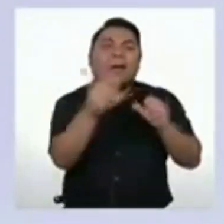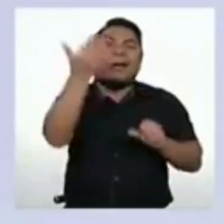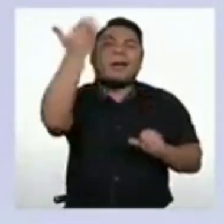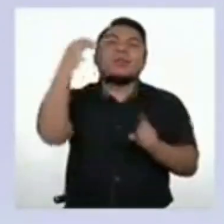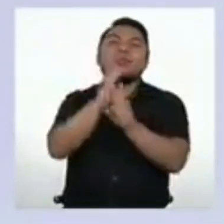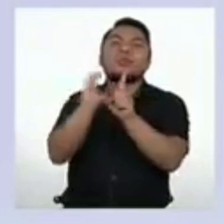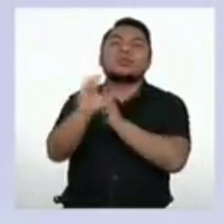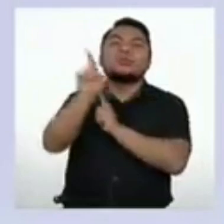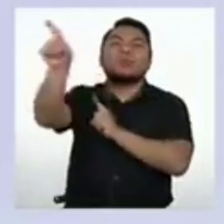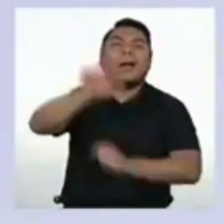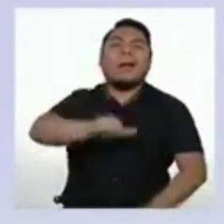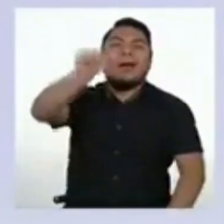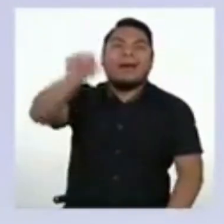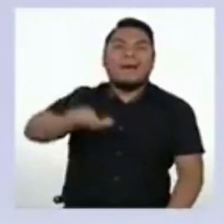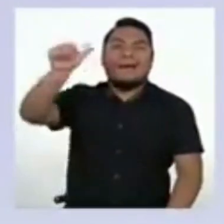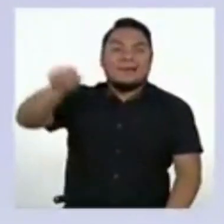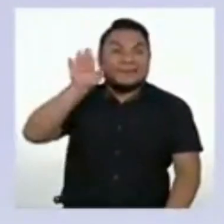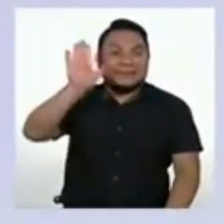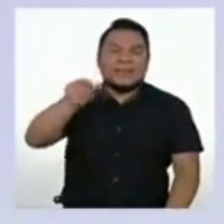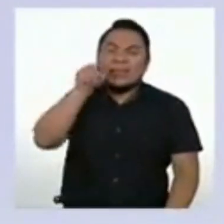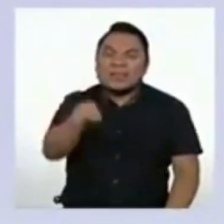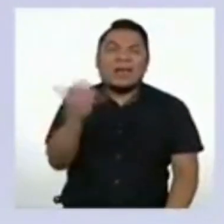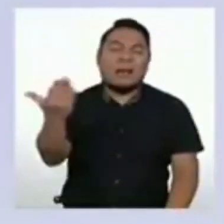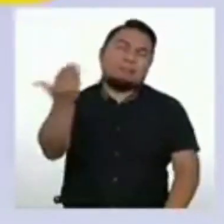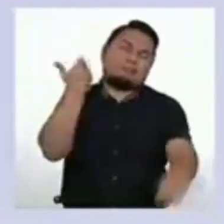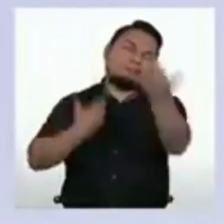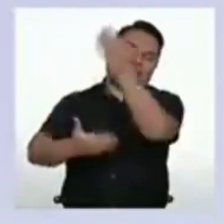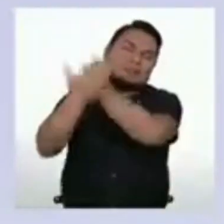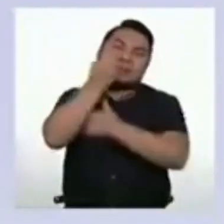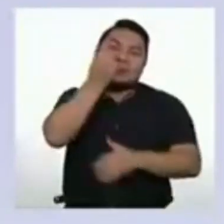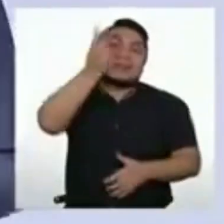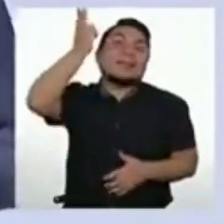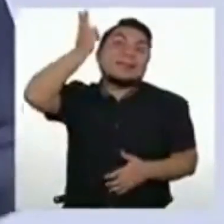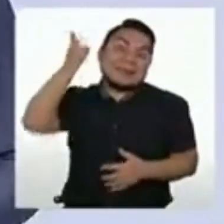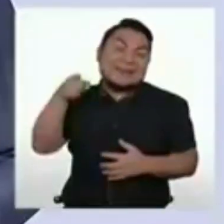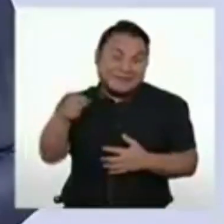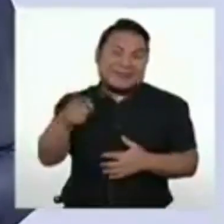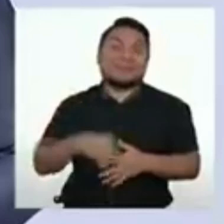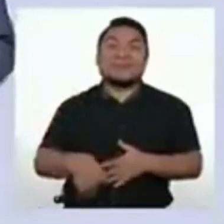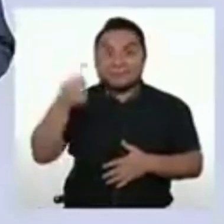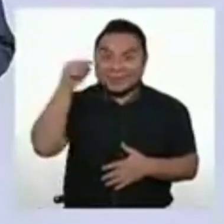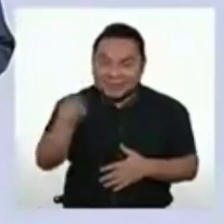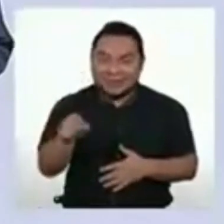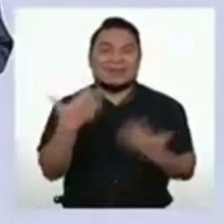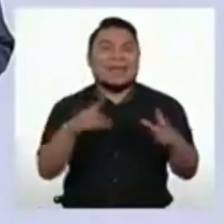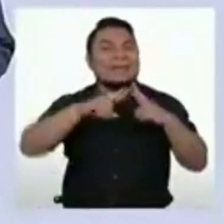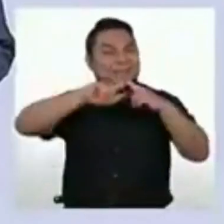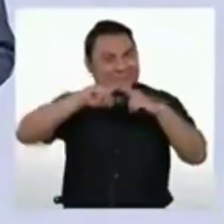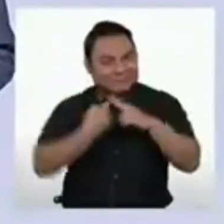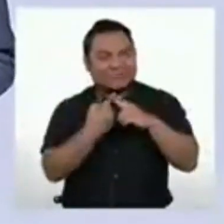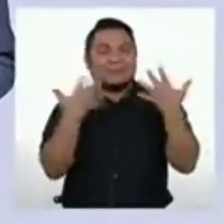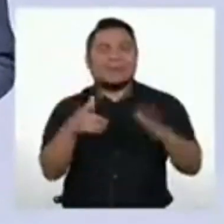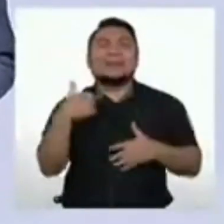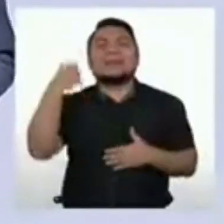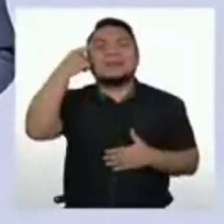andina. Estos métodos tienen sus orígenes en nuestros ancestros, los incas. Para ello, vamos a empezar